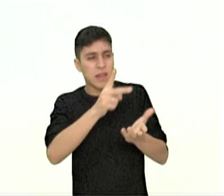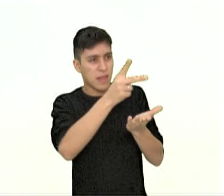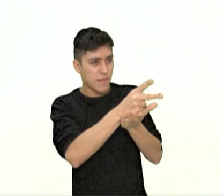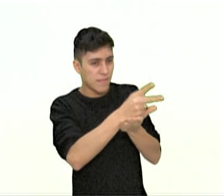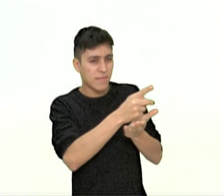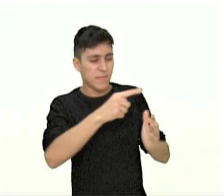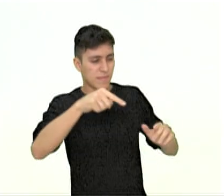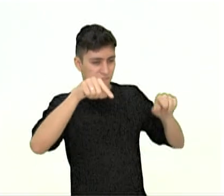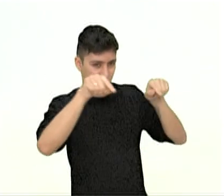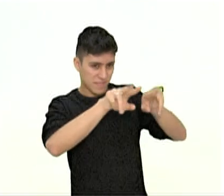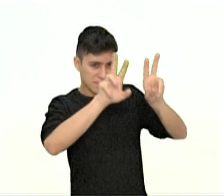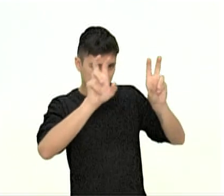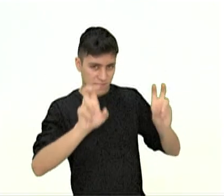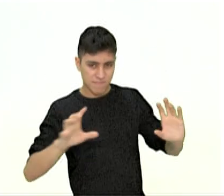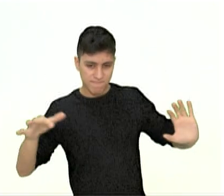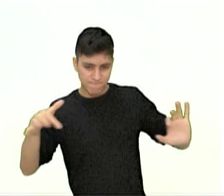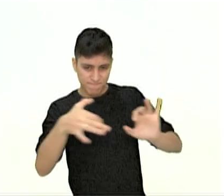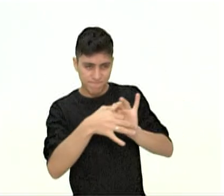temática.